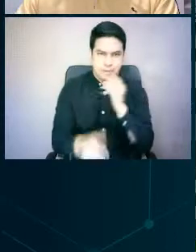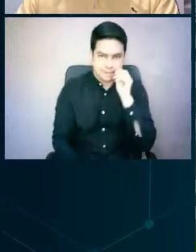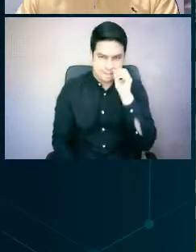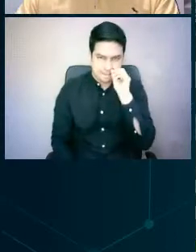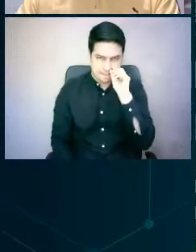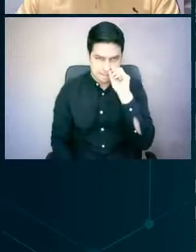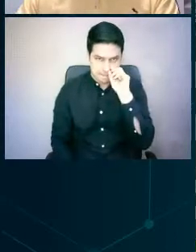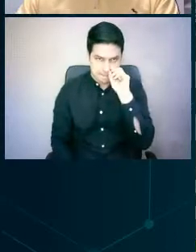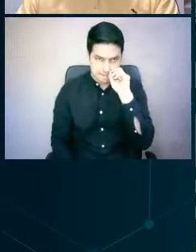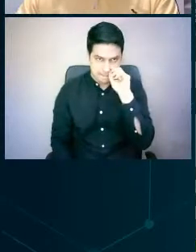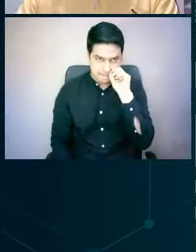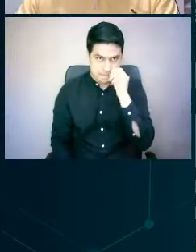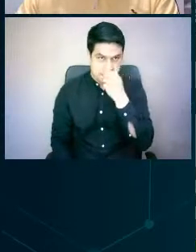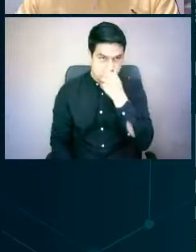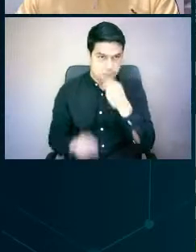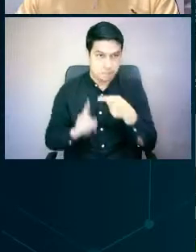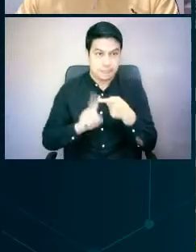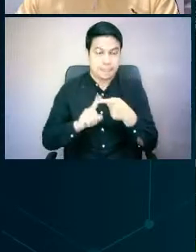La latencia,